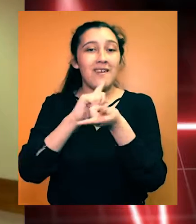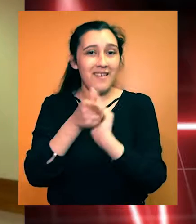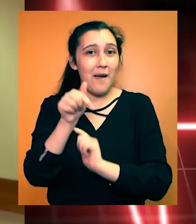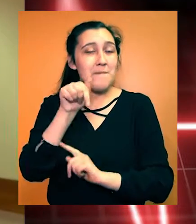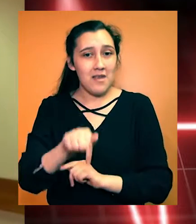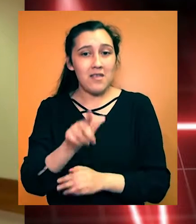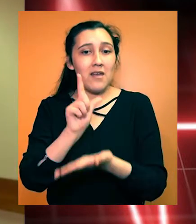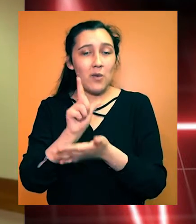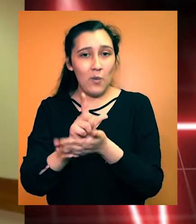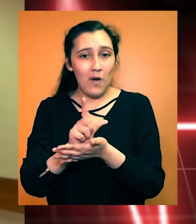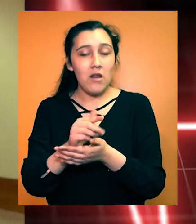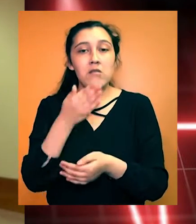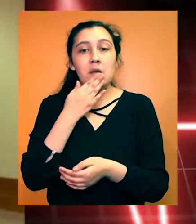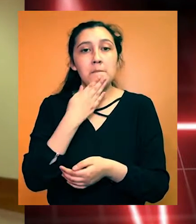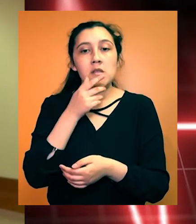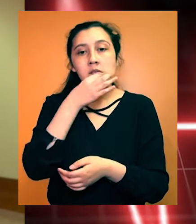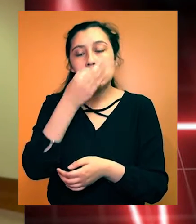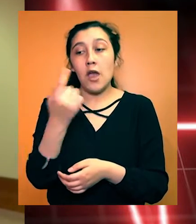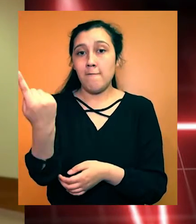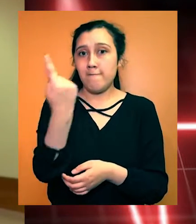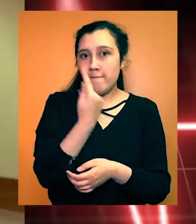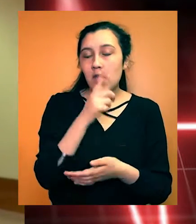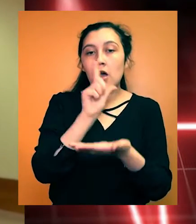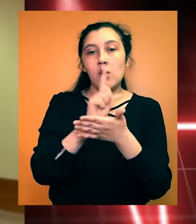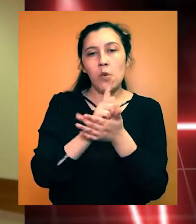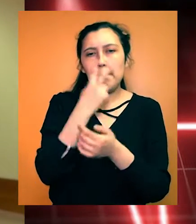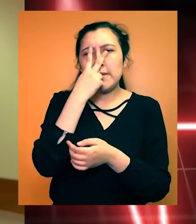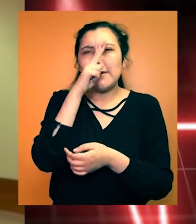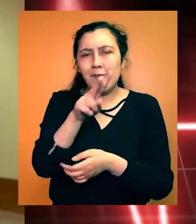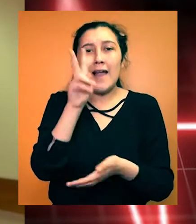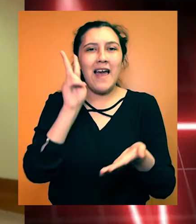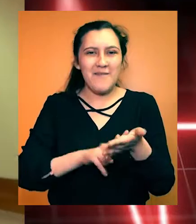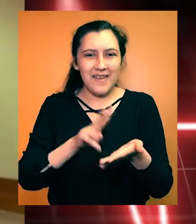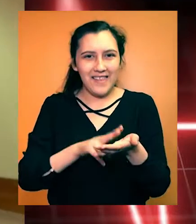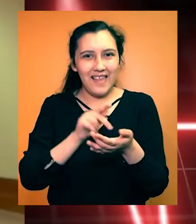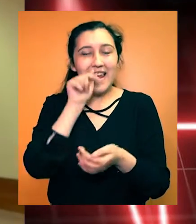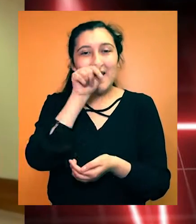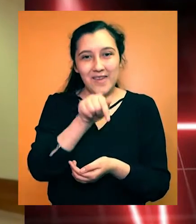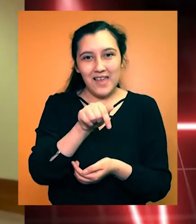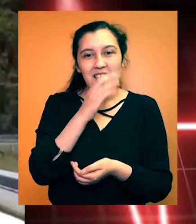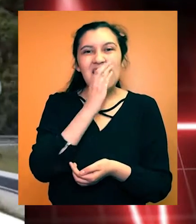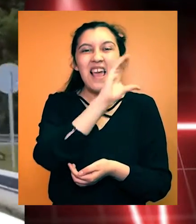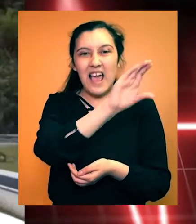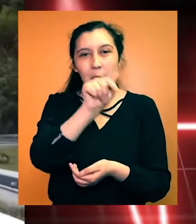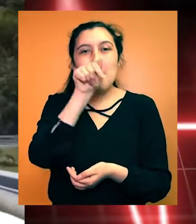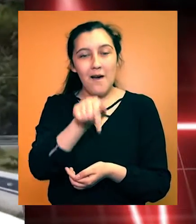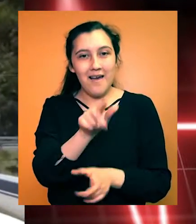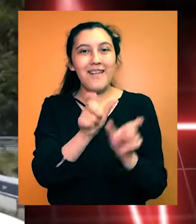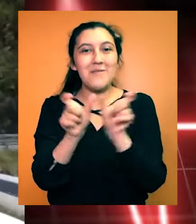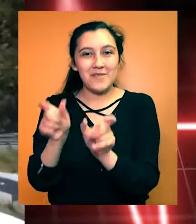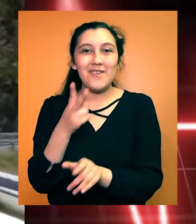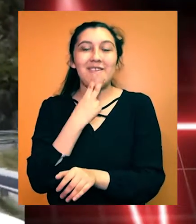que podamos trabajar una medida en conjunto y se va a dar cuenta la realidad, la ruralidad, la vulnerabilidad de nuestro territorio.